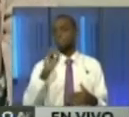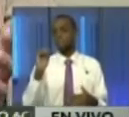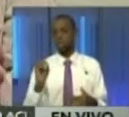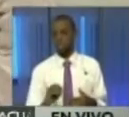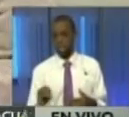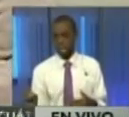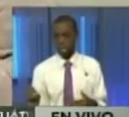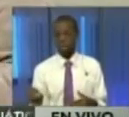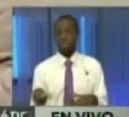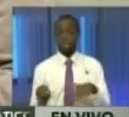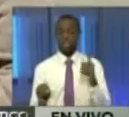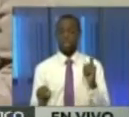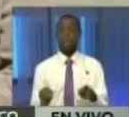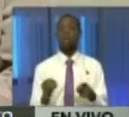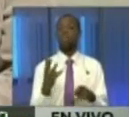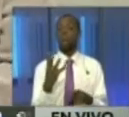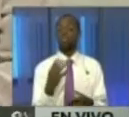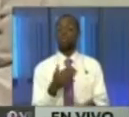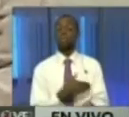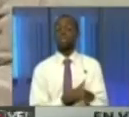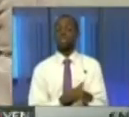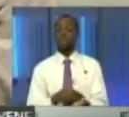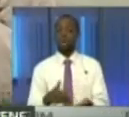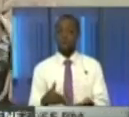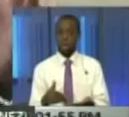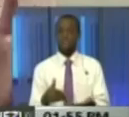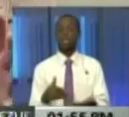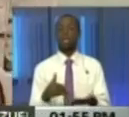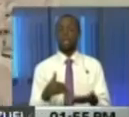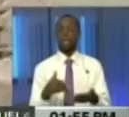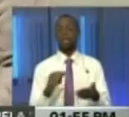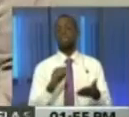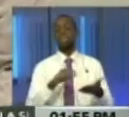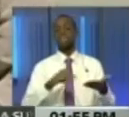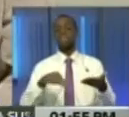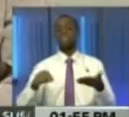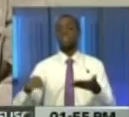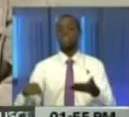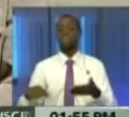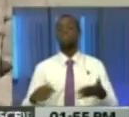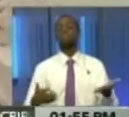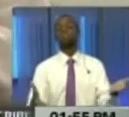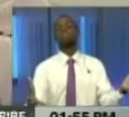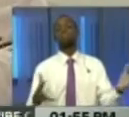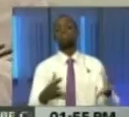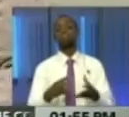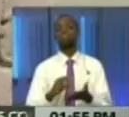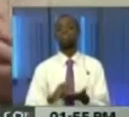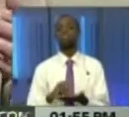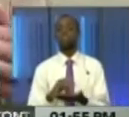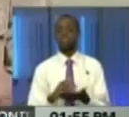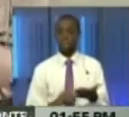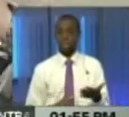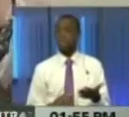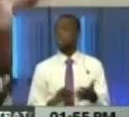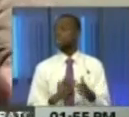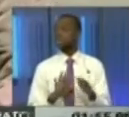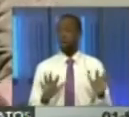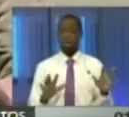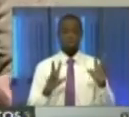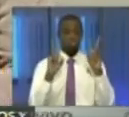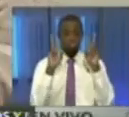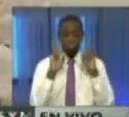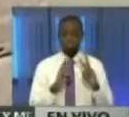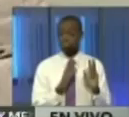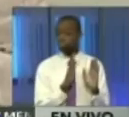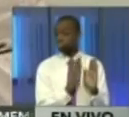casi 4.900.000 firmas para hacer la convocatoria, decía la rectora Tulisay Lucena. Si todo llegase a realizarse